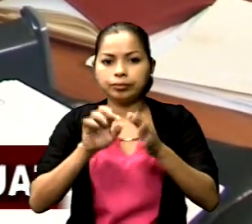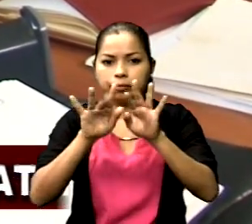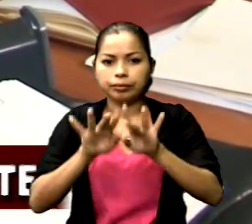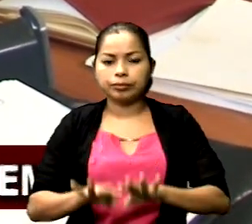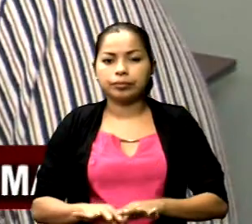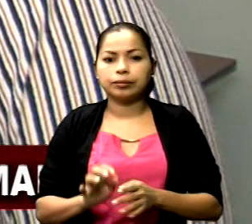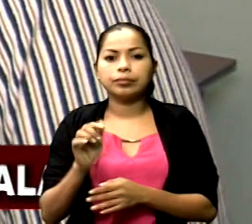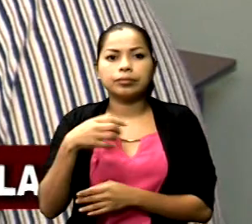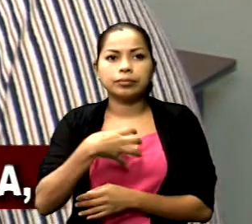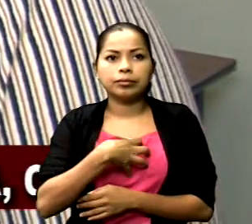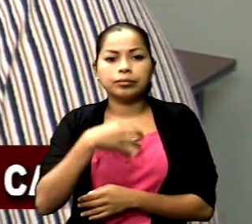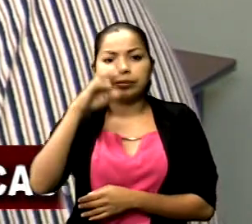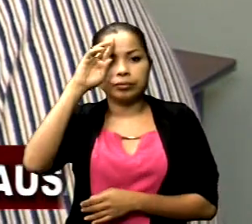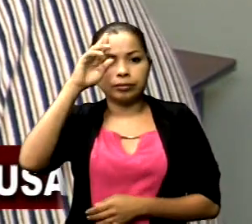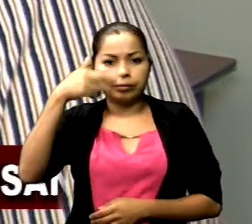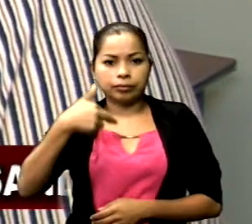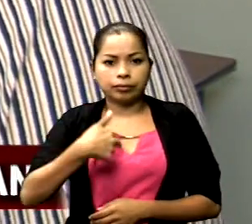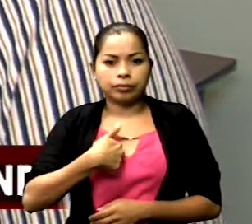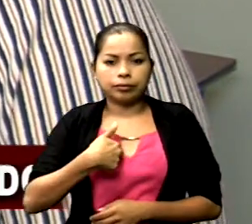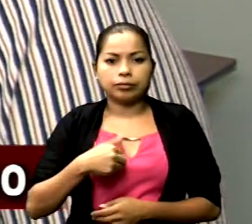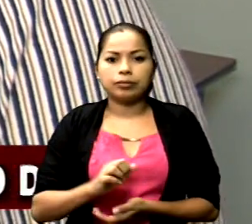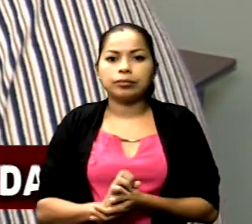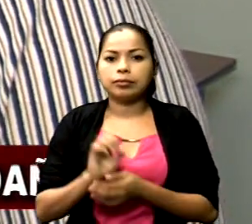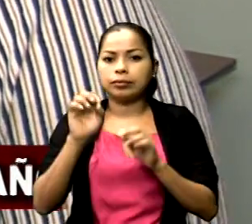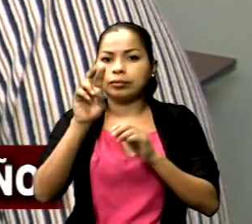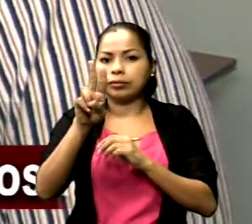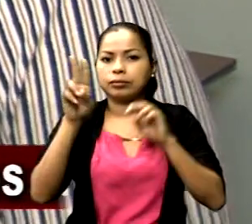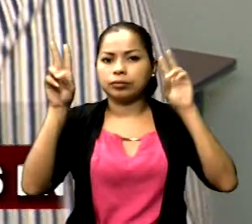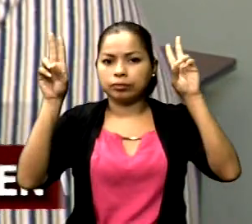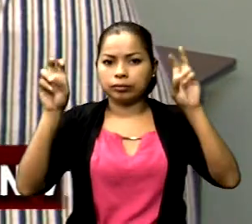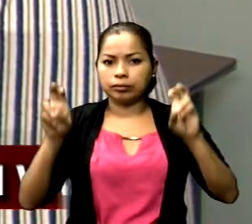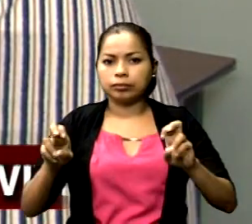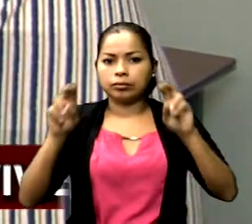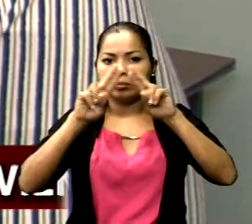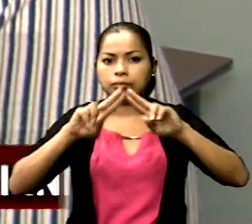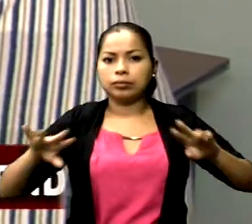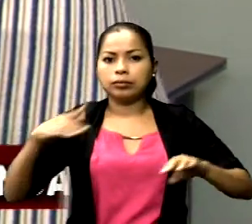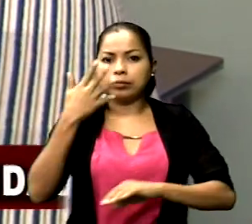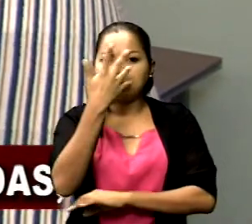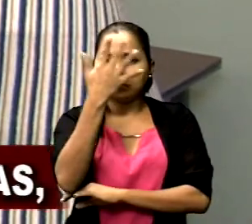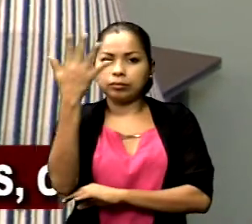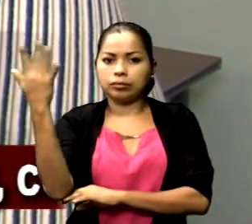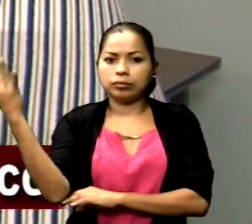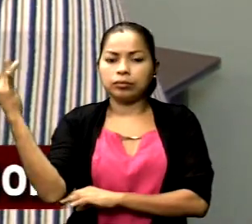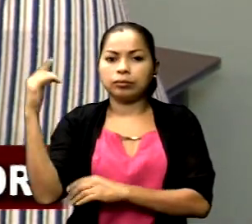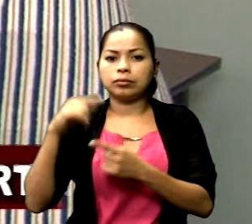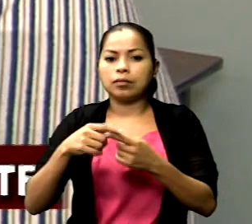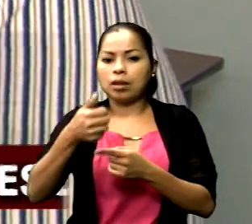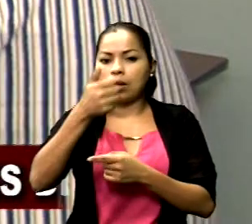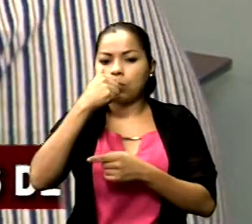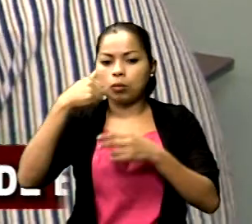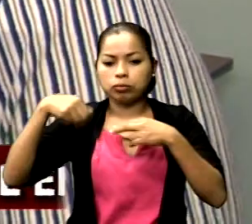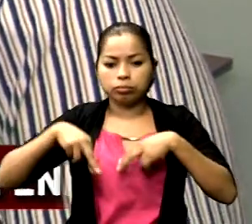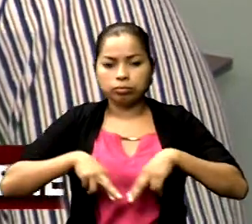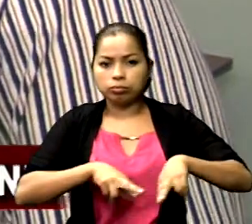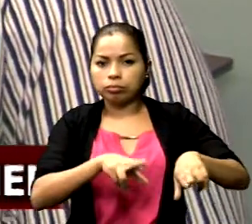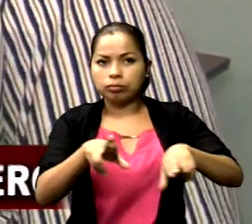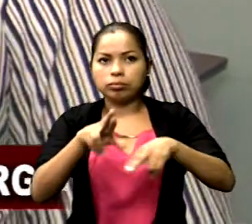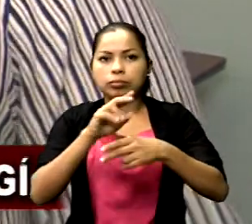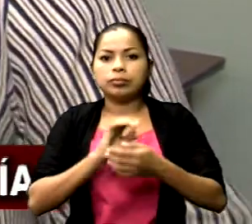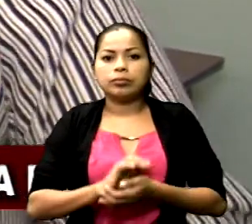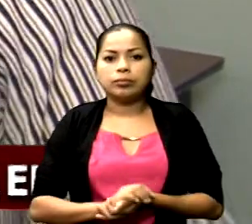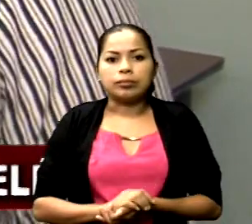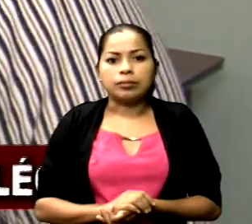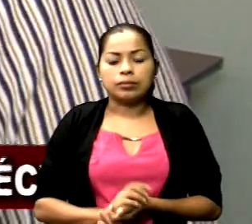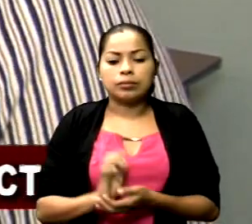En nuestro caso nos corresponden dos materias: medio ambiente y recursos naturales, y recursos hídricos.